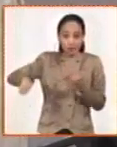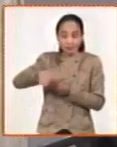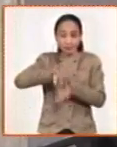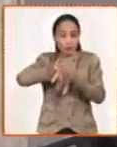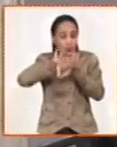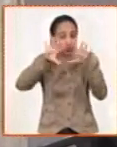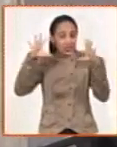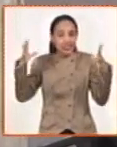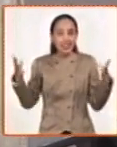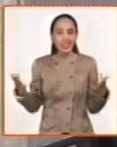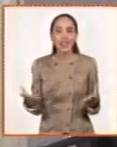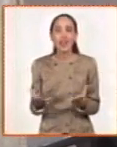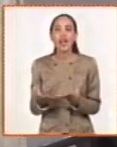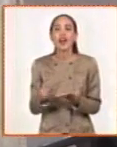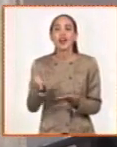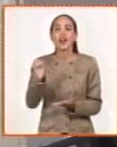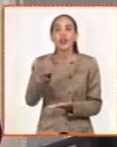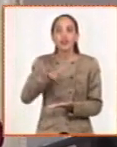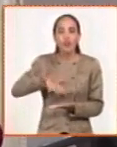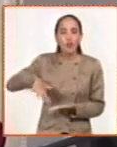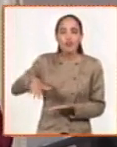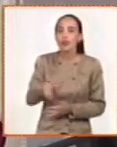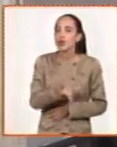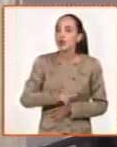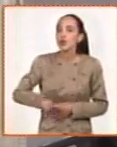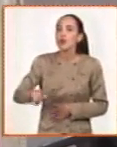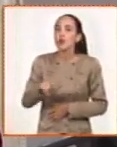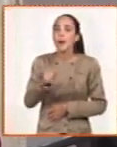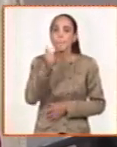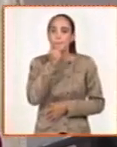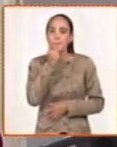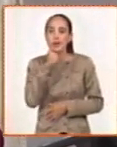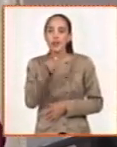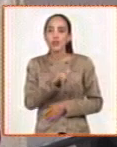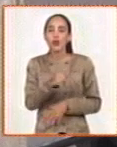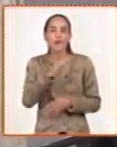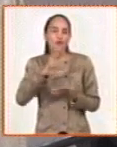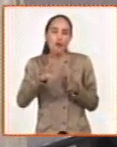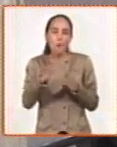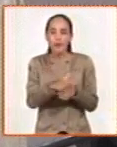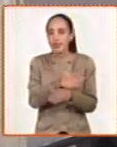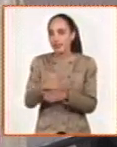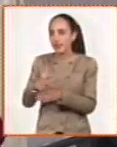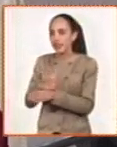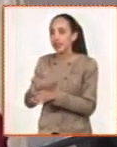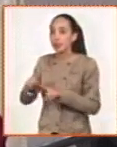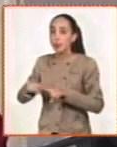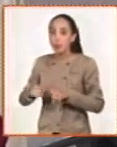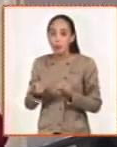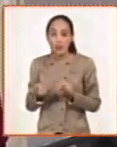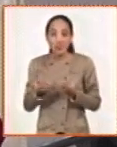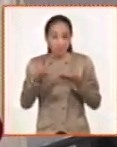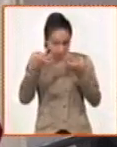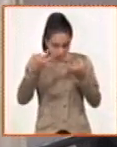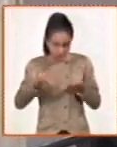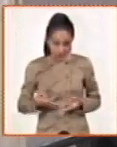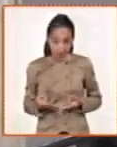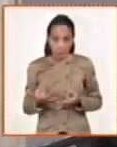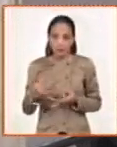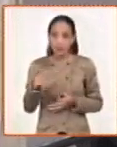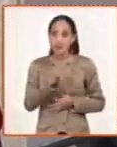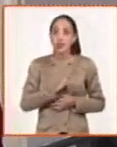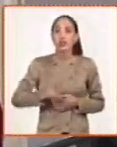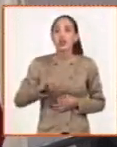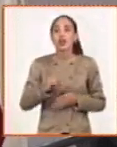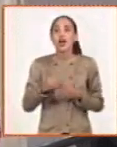de los barrios, se ha intensificado mucho más, incluso con un matiz diferente. porque lo que siempre ha sido tratar de propiciar